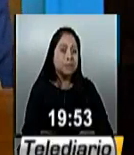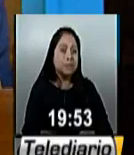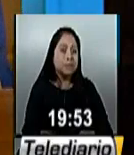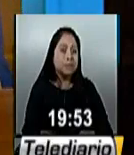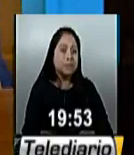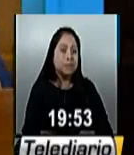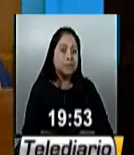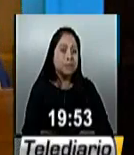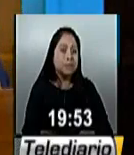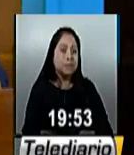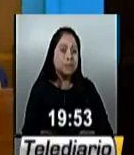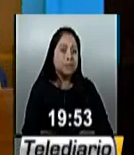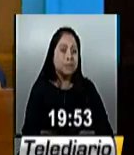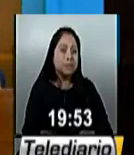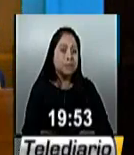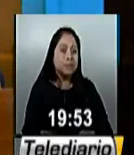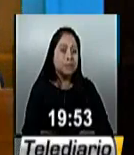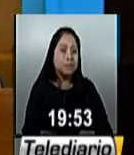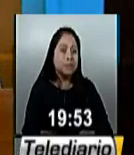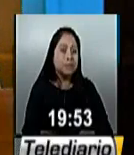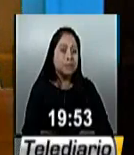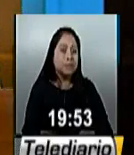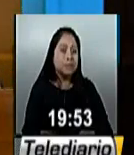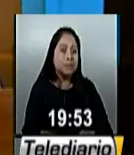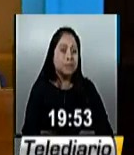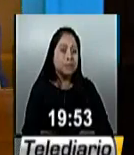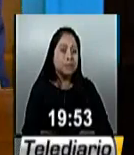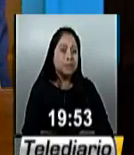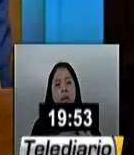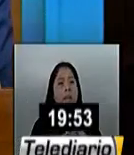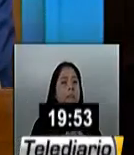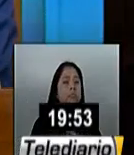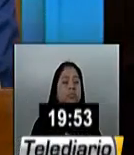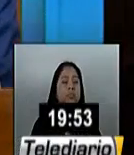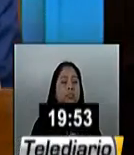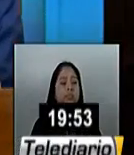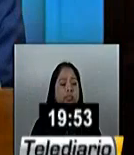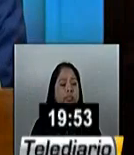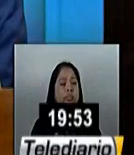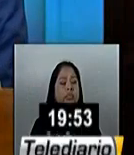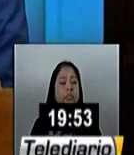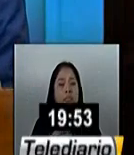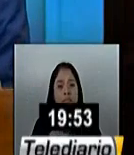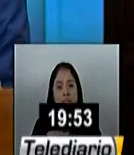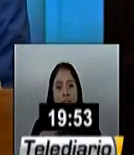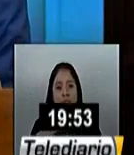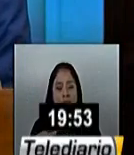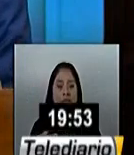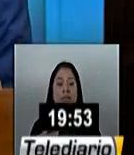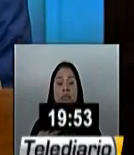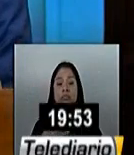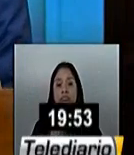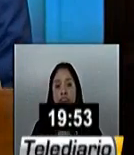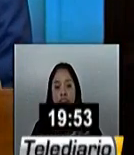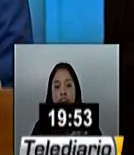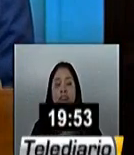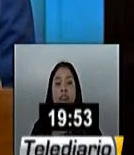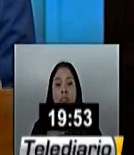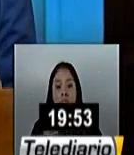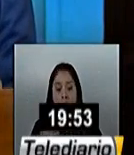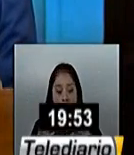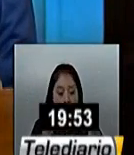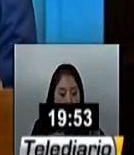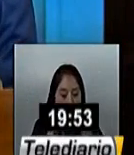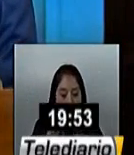común para nuestra región de la justicia y de una